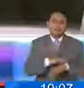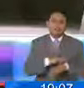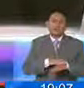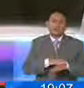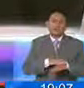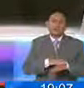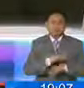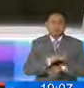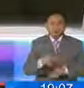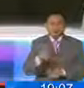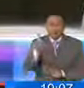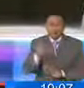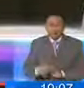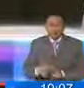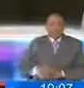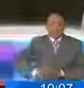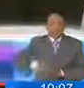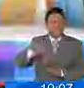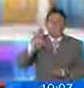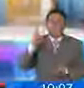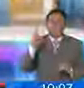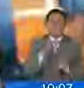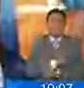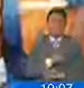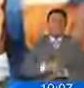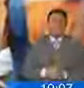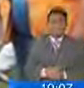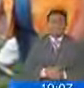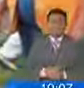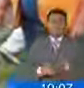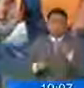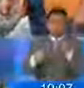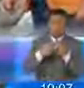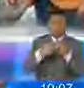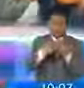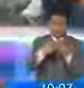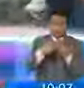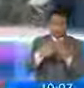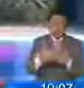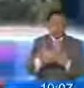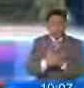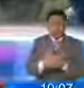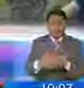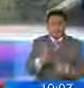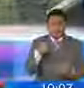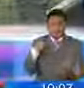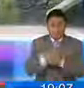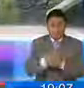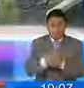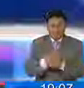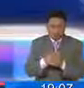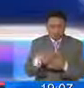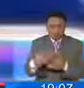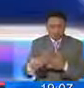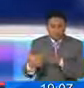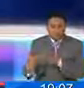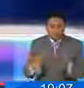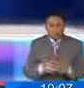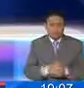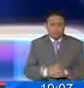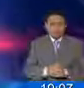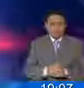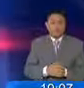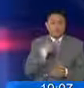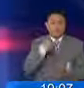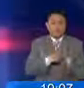eran pacientes demasiado críticos. Los otros dos murieron a los pocos minutos de que se registró el accidente de tránsito. Los fallecidos son el